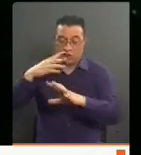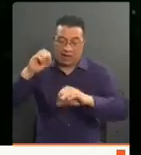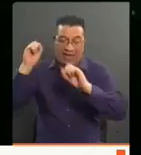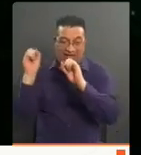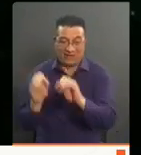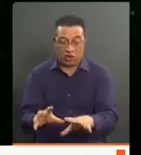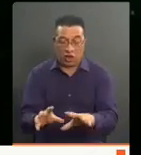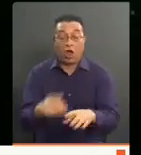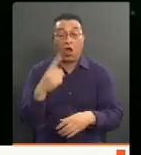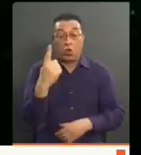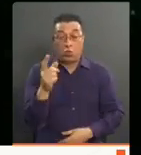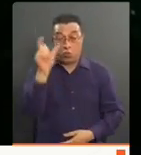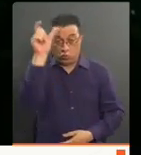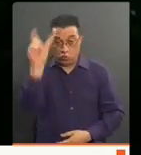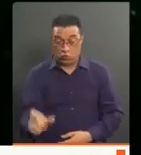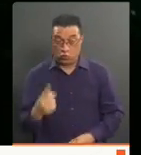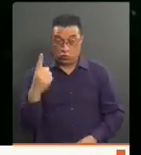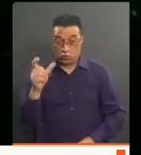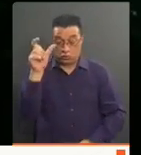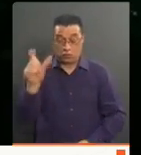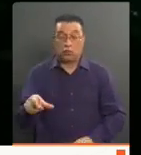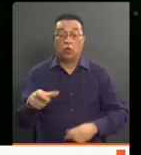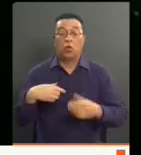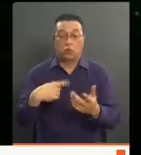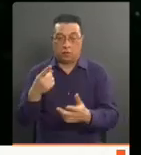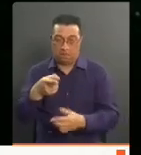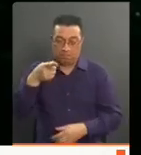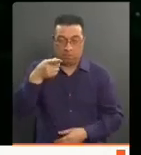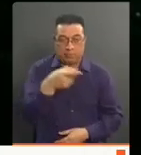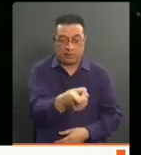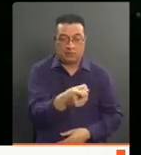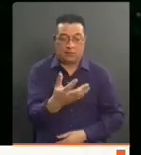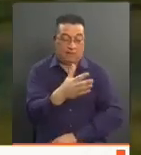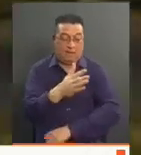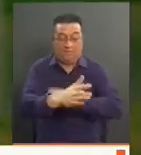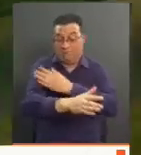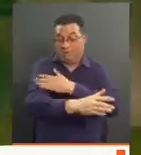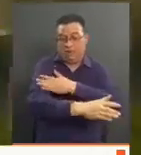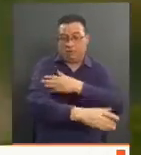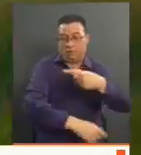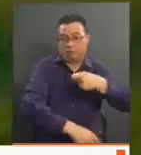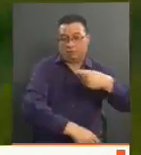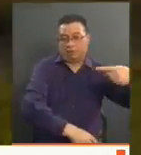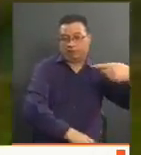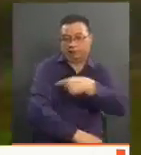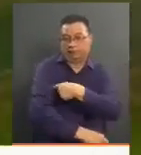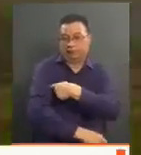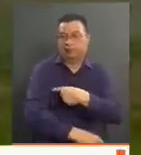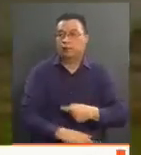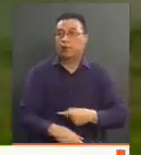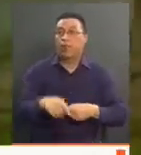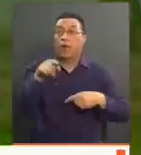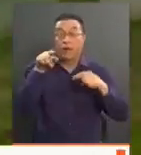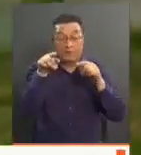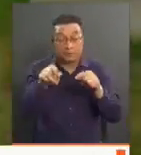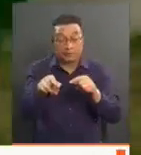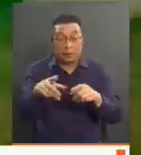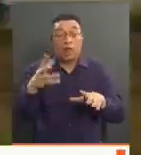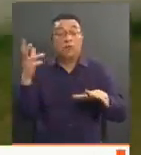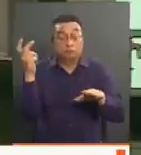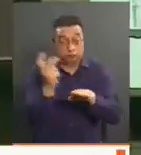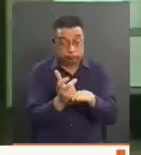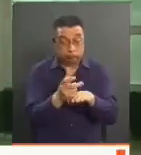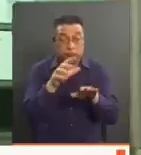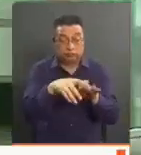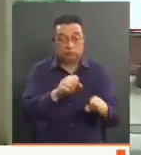que uno de estos antisociales le efectúa un disparo en su brazo derecho. Concretada la encerrona, los delincuentes llevaron al carabinero hasta